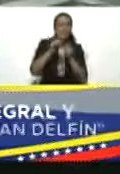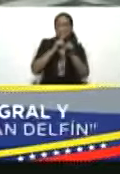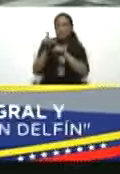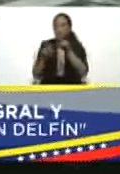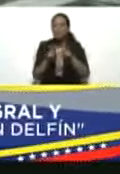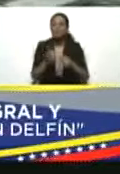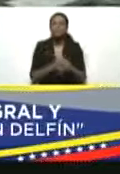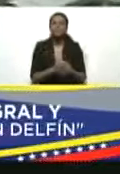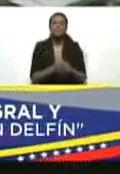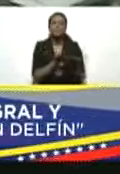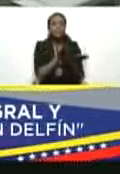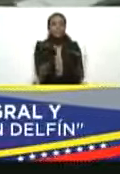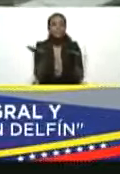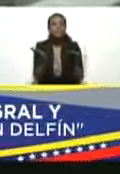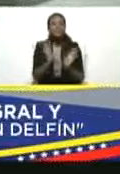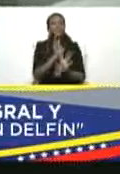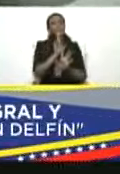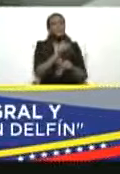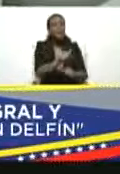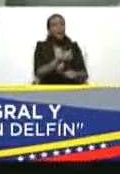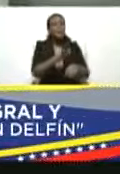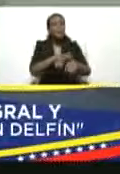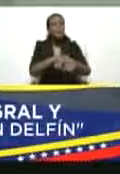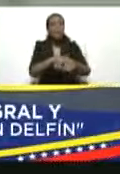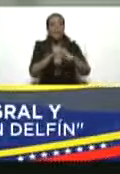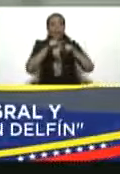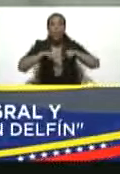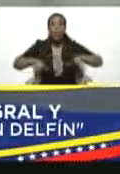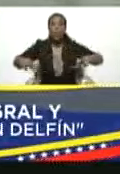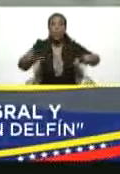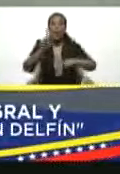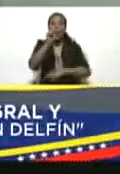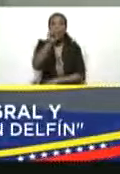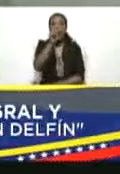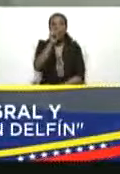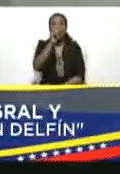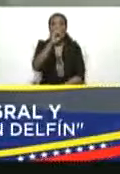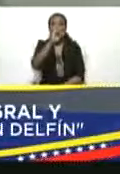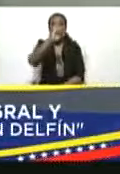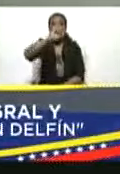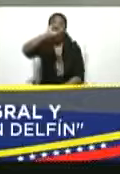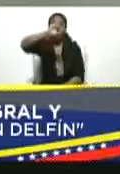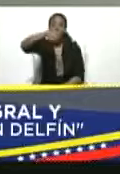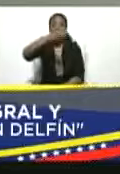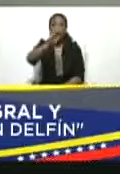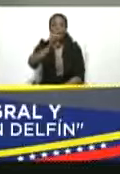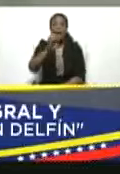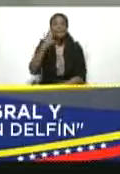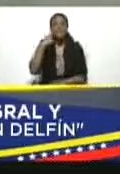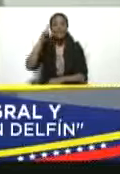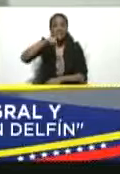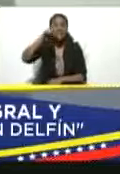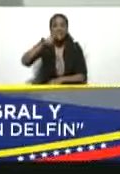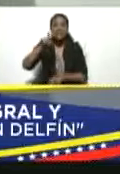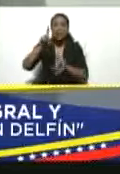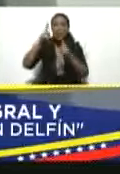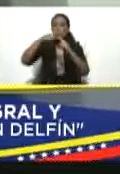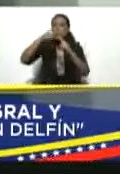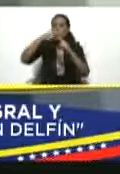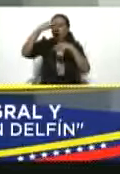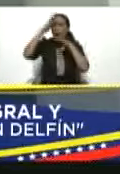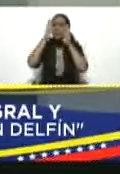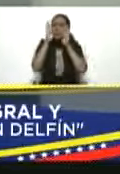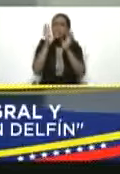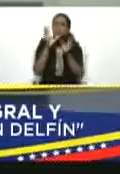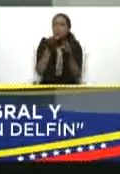favor y como le comenté Este es el triaje que es apoyo vital para nuestros pacientes que requieren de algún tipo de atención